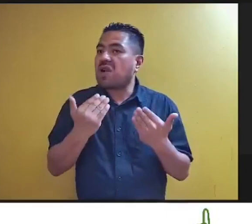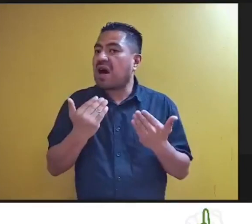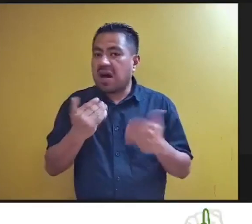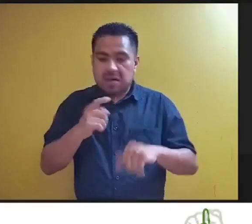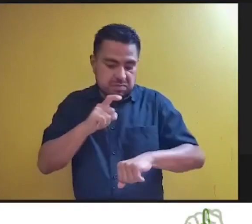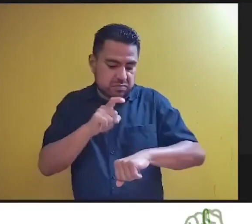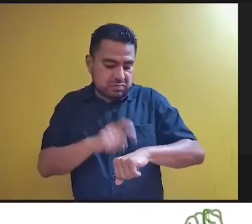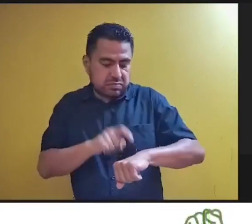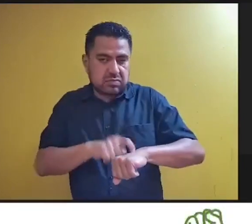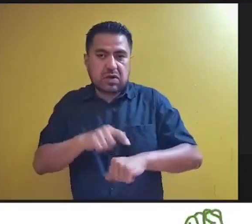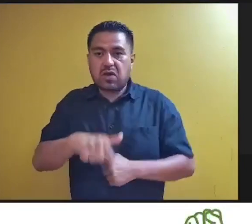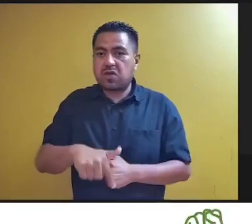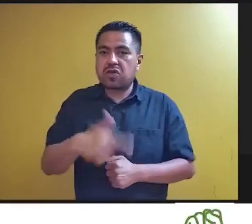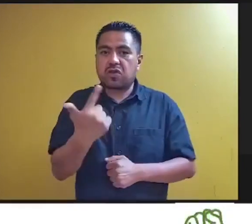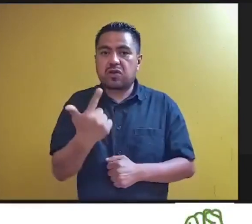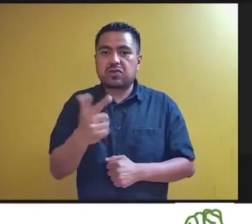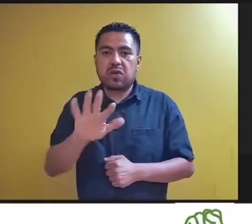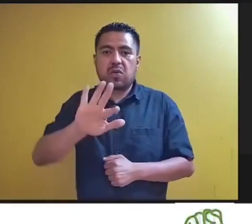tratar, siendo las